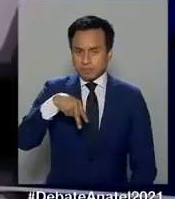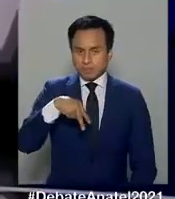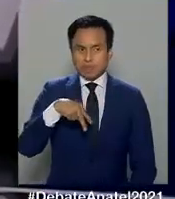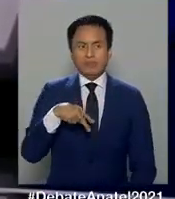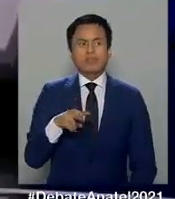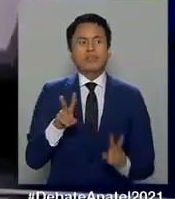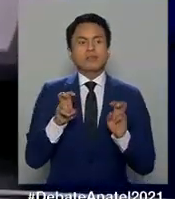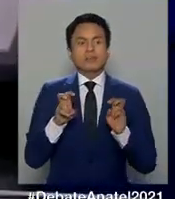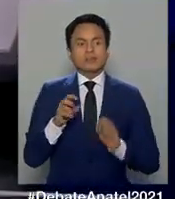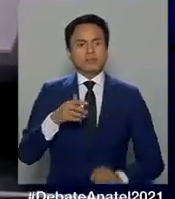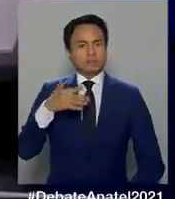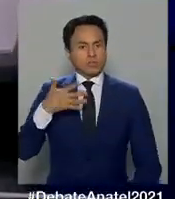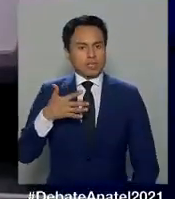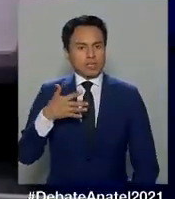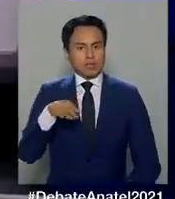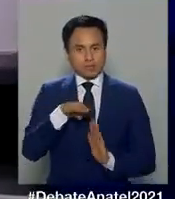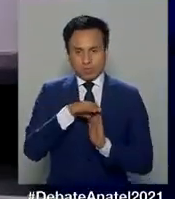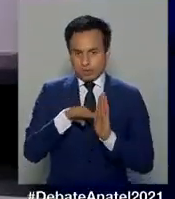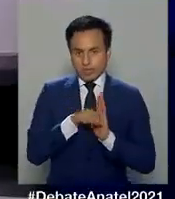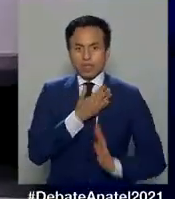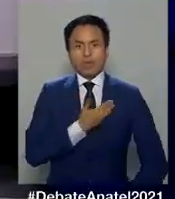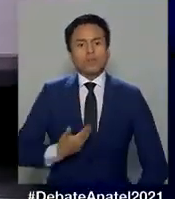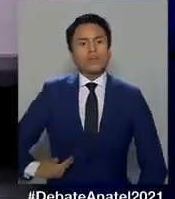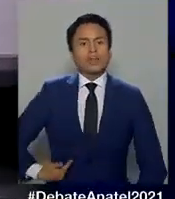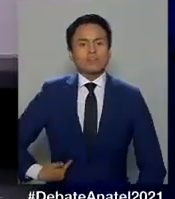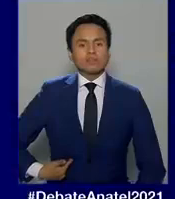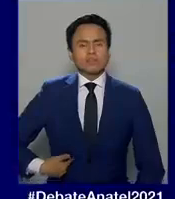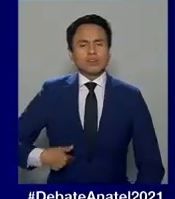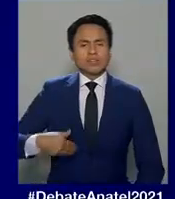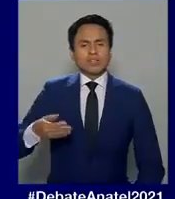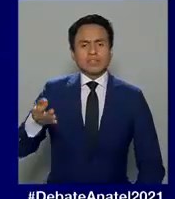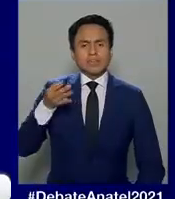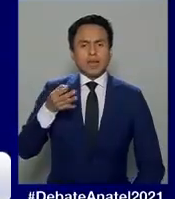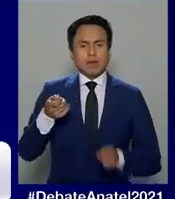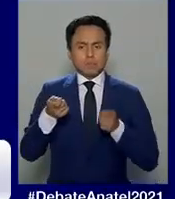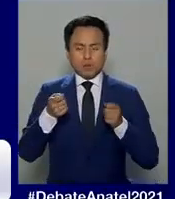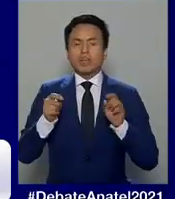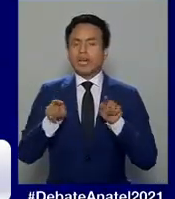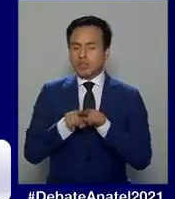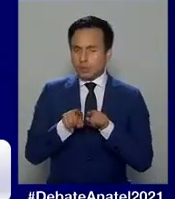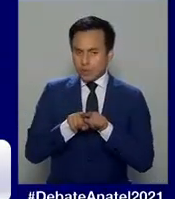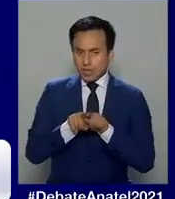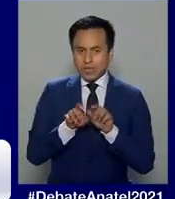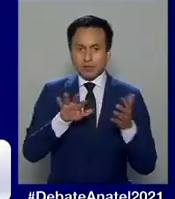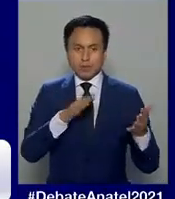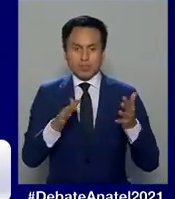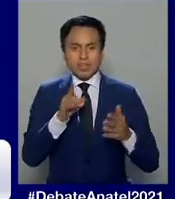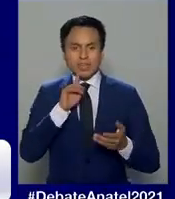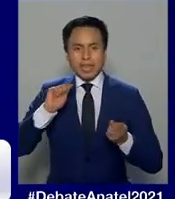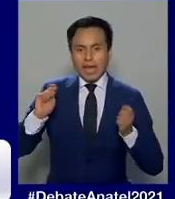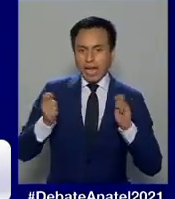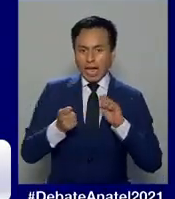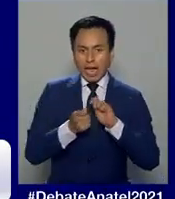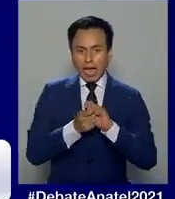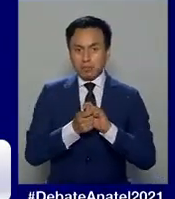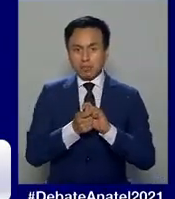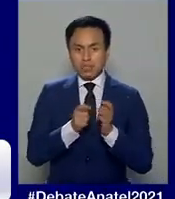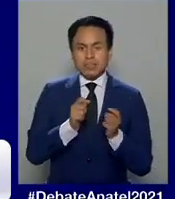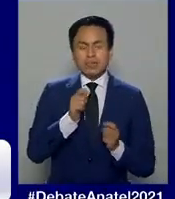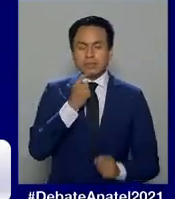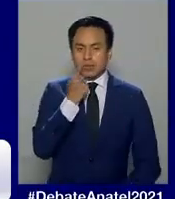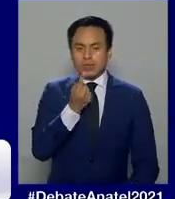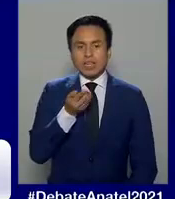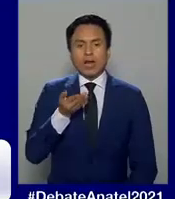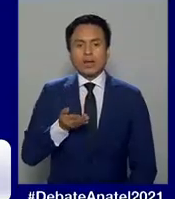No sé, corresponde que hablemos de los programas de gobierno, la Sola lo mencionaba, programas que se han ido moderando aparentemente, por lo menos han tenido cambios y matices. Me corresponde